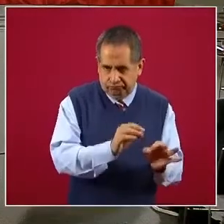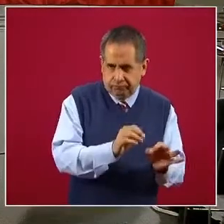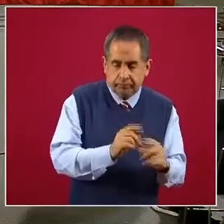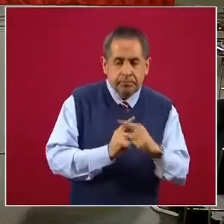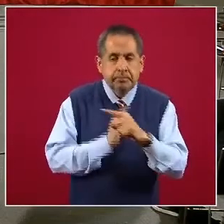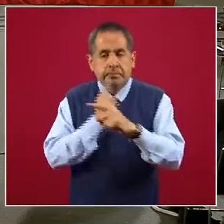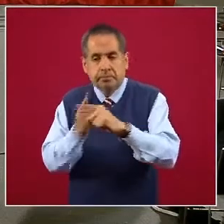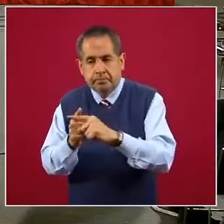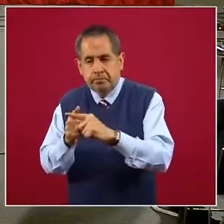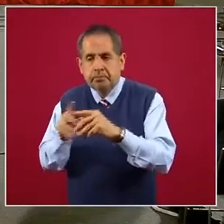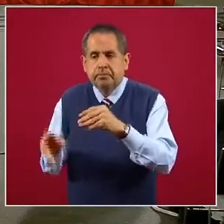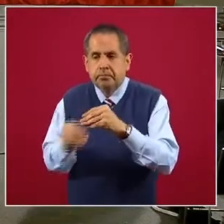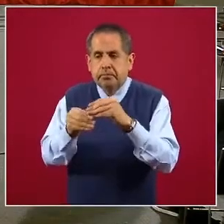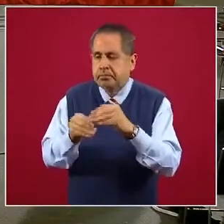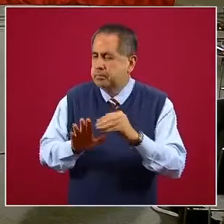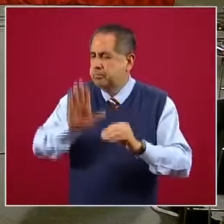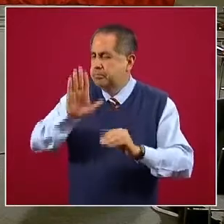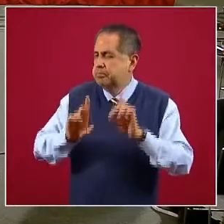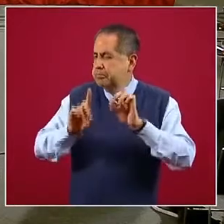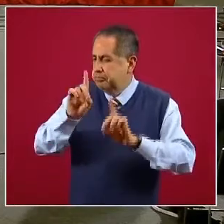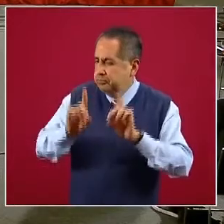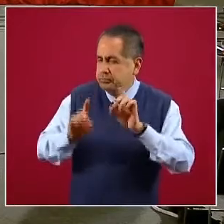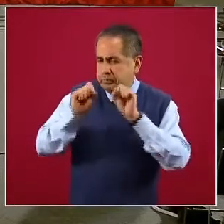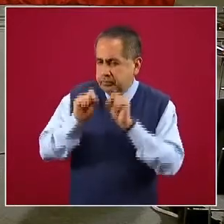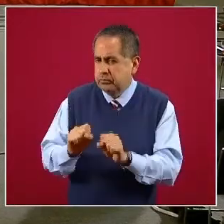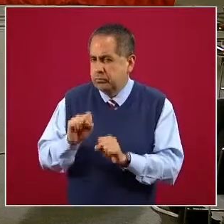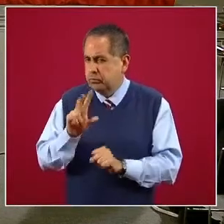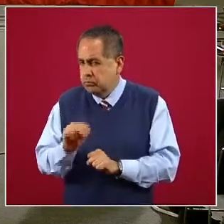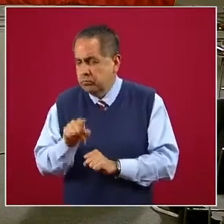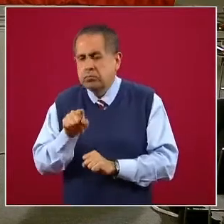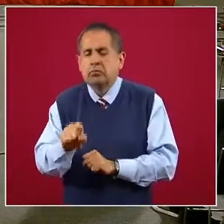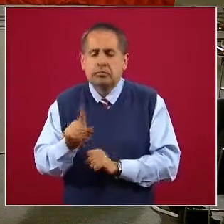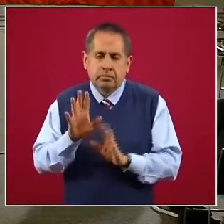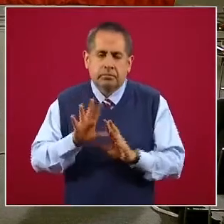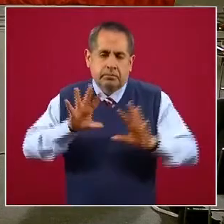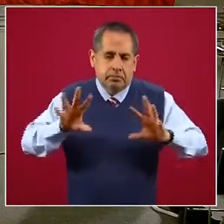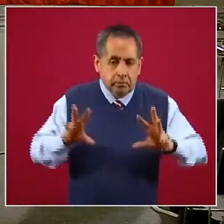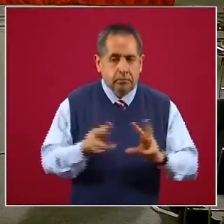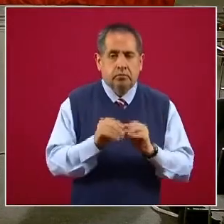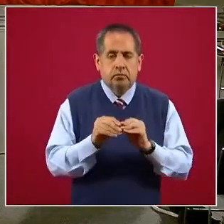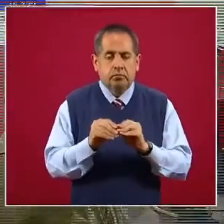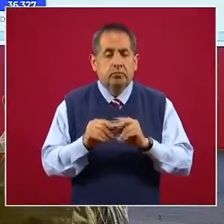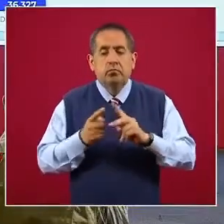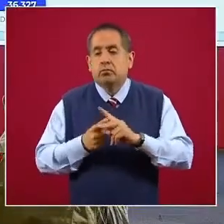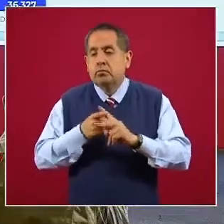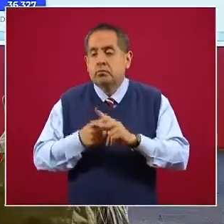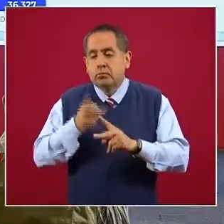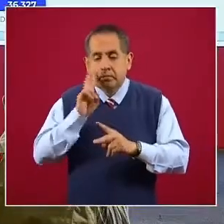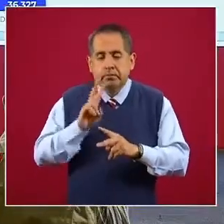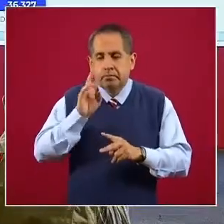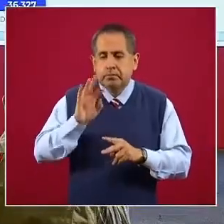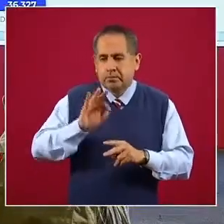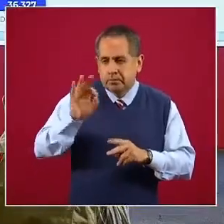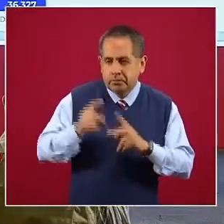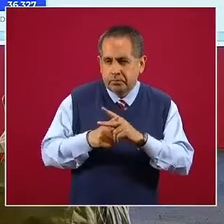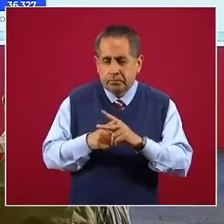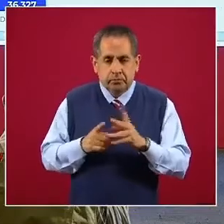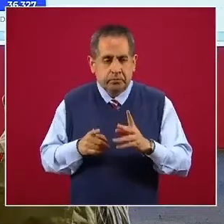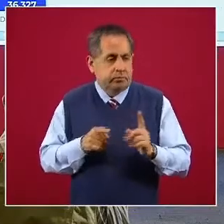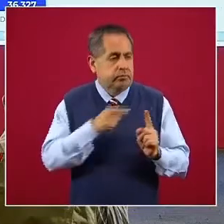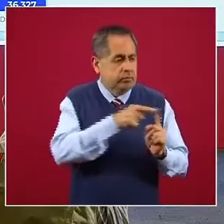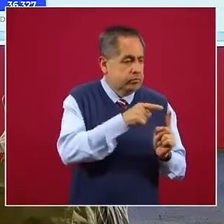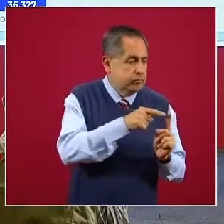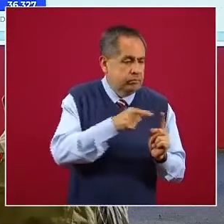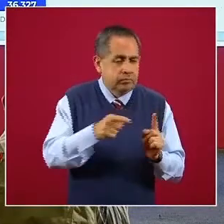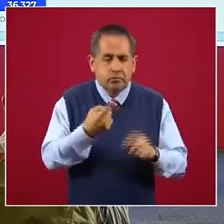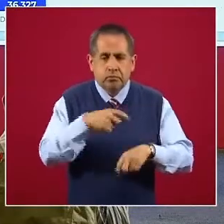confirmados, podemos sumarle los casos sospechosos que en base al porcentaje de positividad para cada